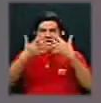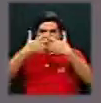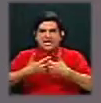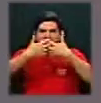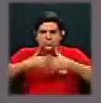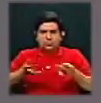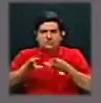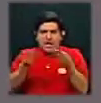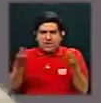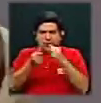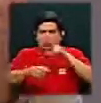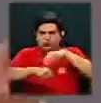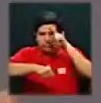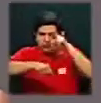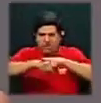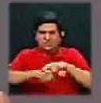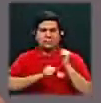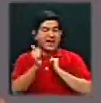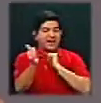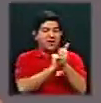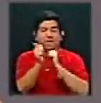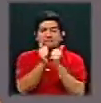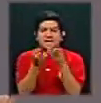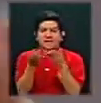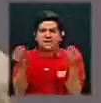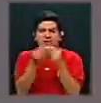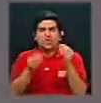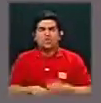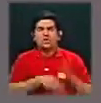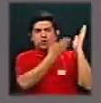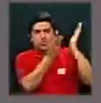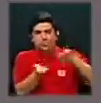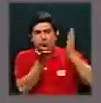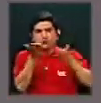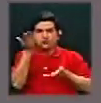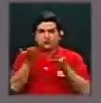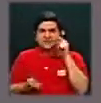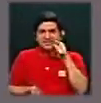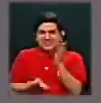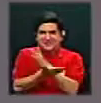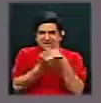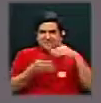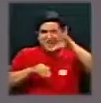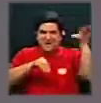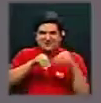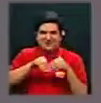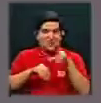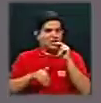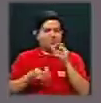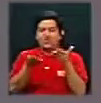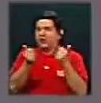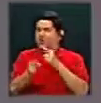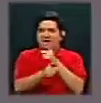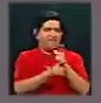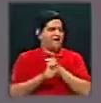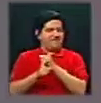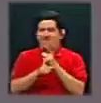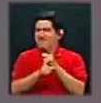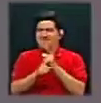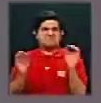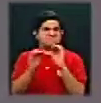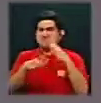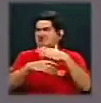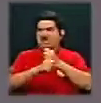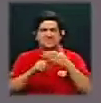actividades productivas uh-huh. nacionales que compiten con productos importados uh-huh. y posiblemente ese es un factor adicional que no se ha querido corregir, no se ha hecho